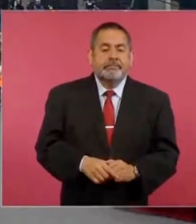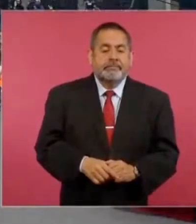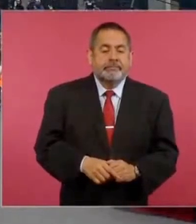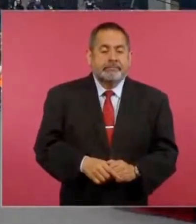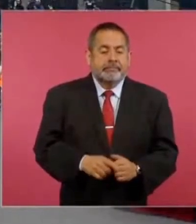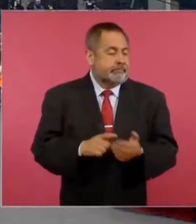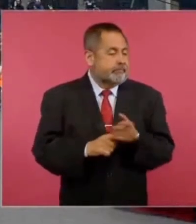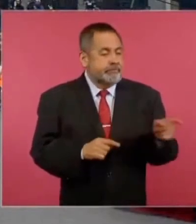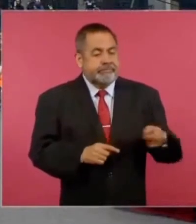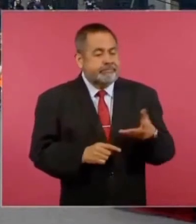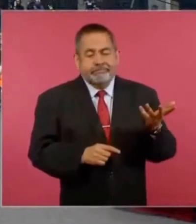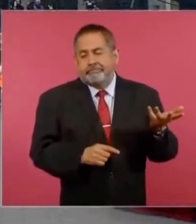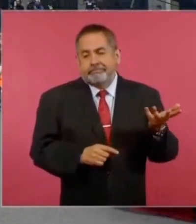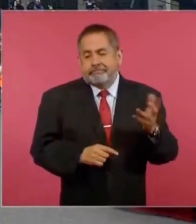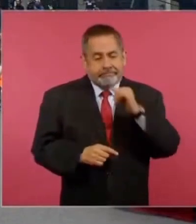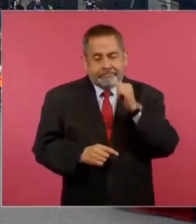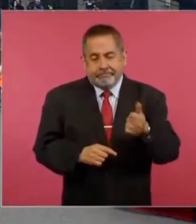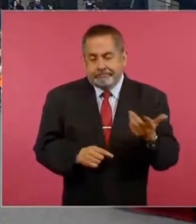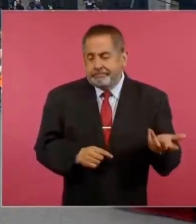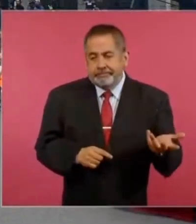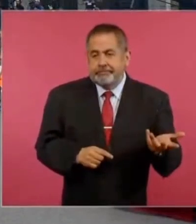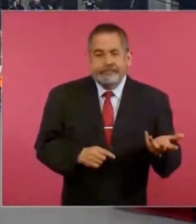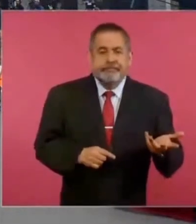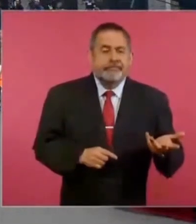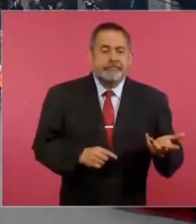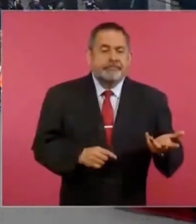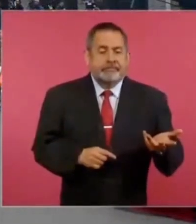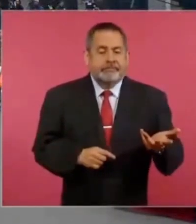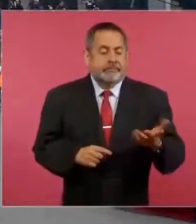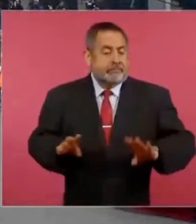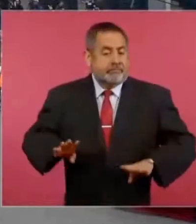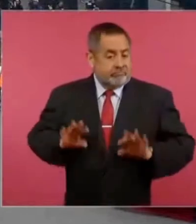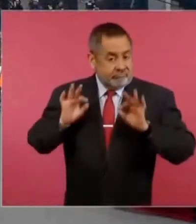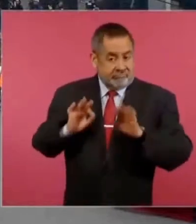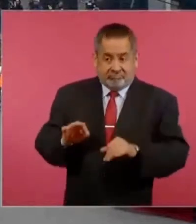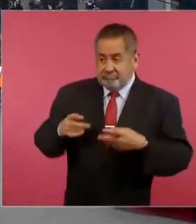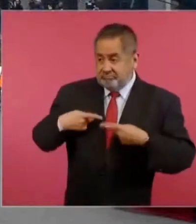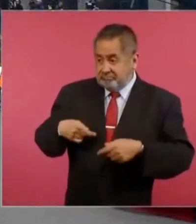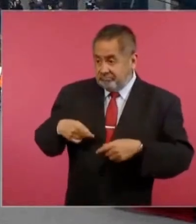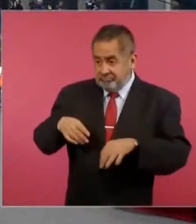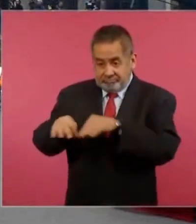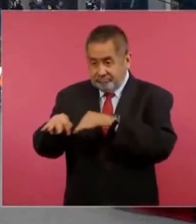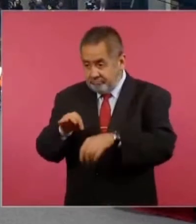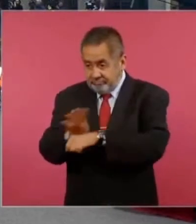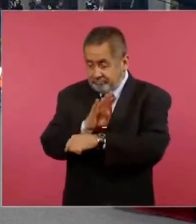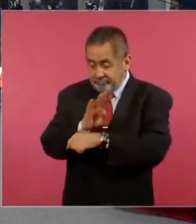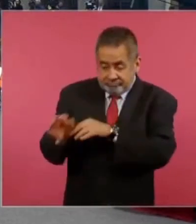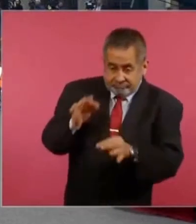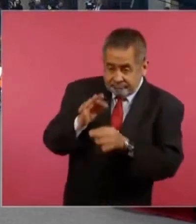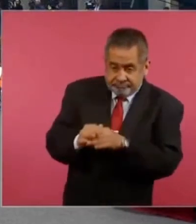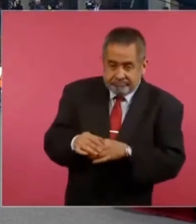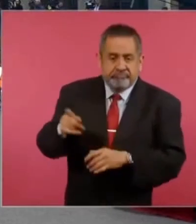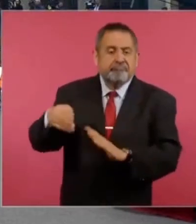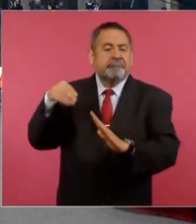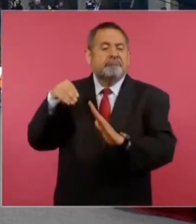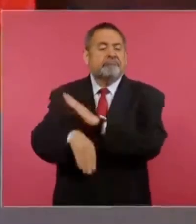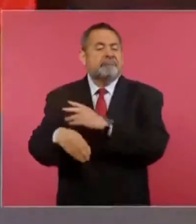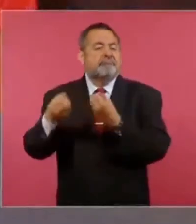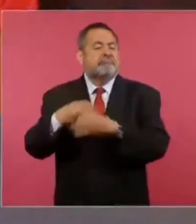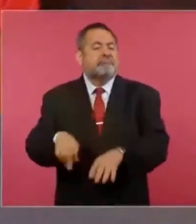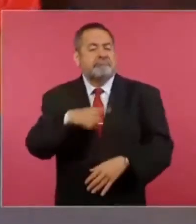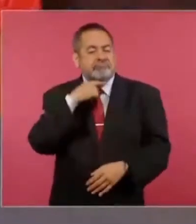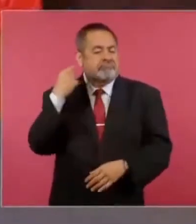Porque pues, en vez de beneficiar a los trabajadores, los perjudicaron